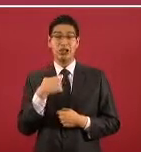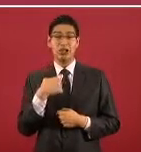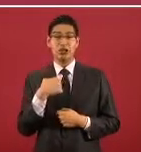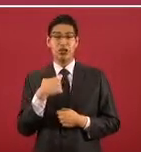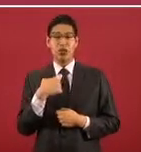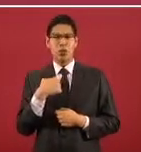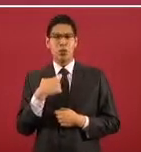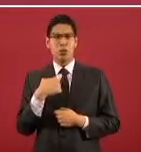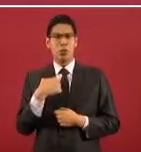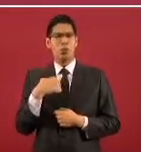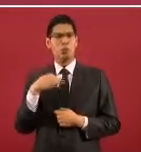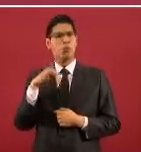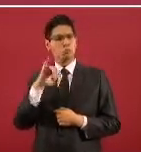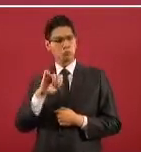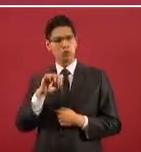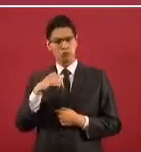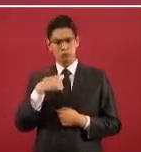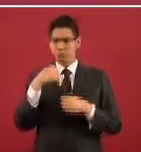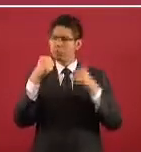si